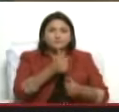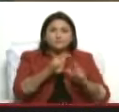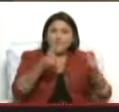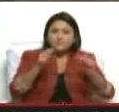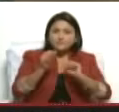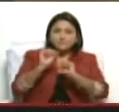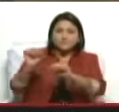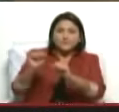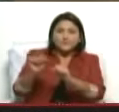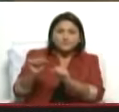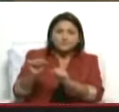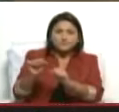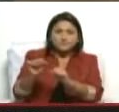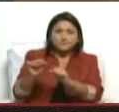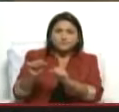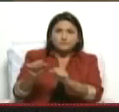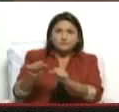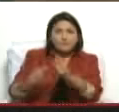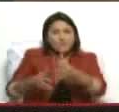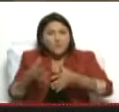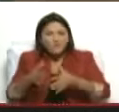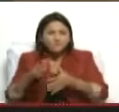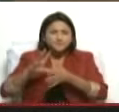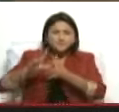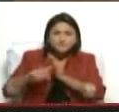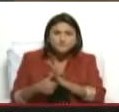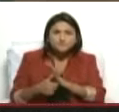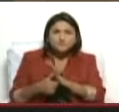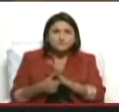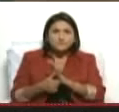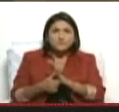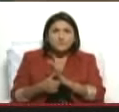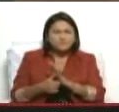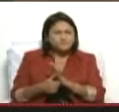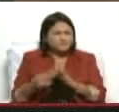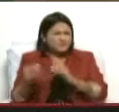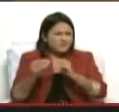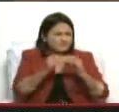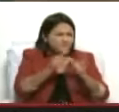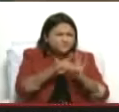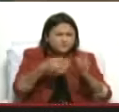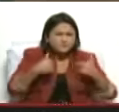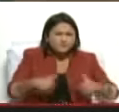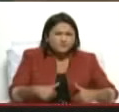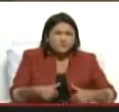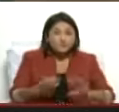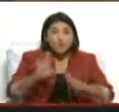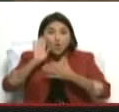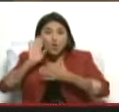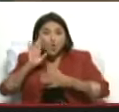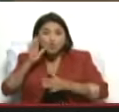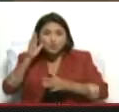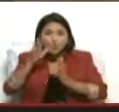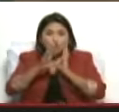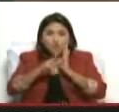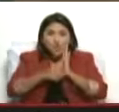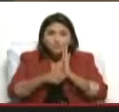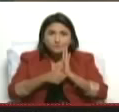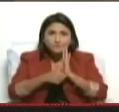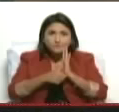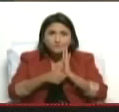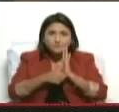con derechos humanos pidiendo expedientes que están en la dirección general contra la corrupción pidiendo expedientes